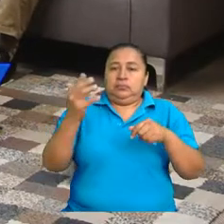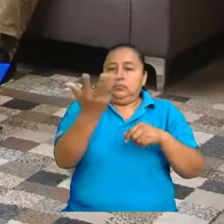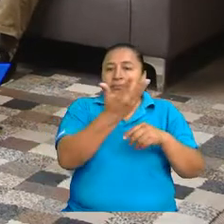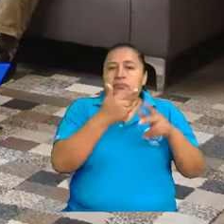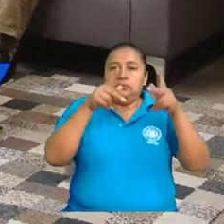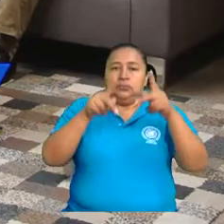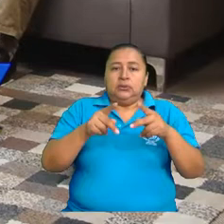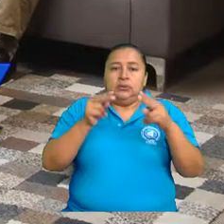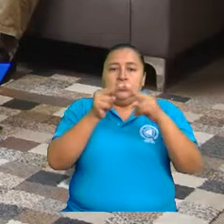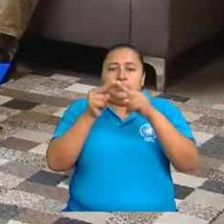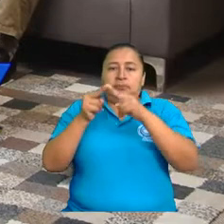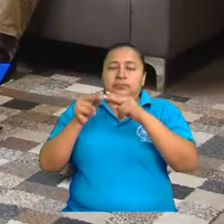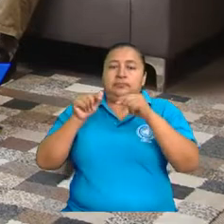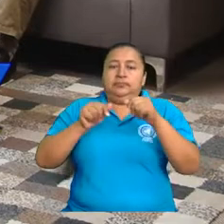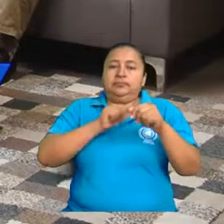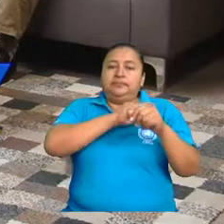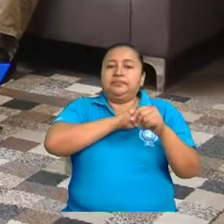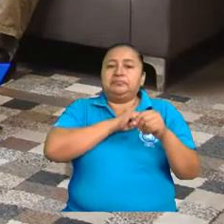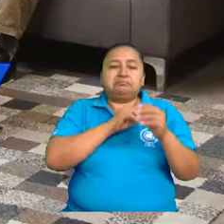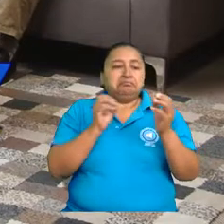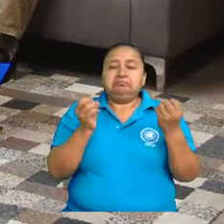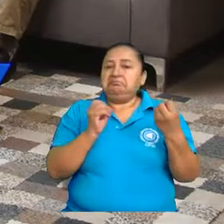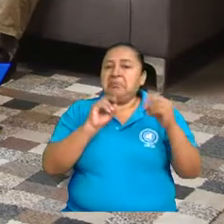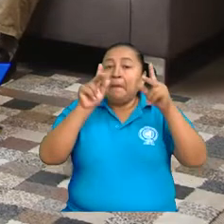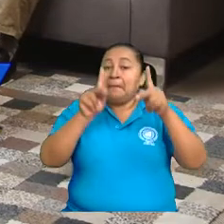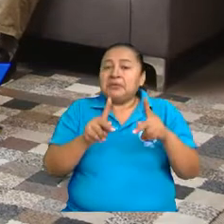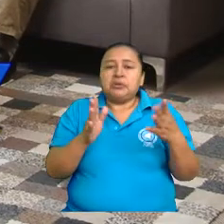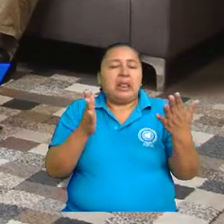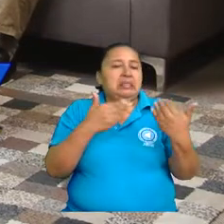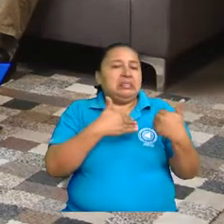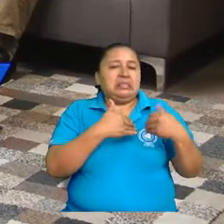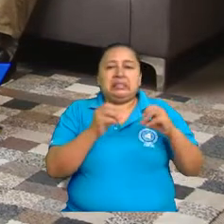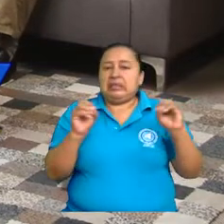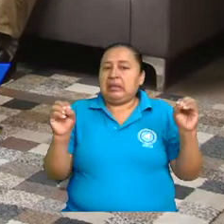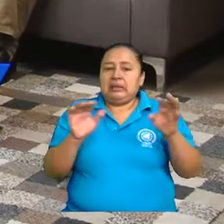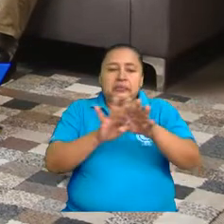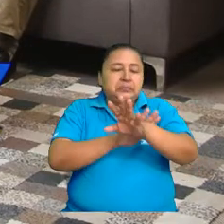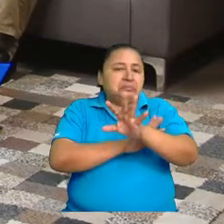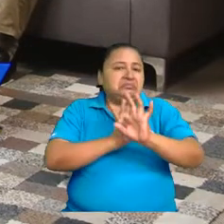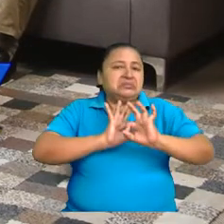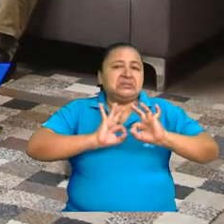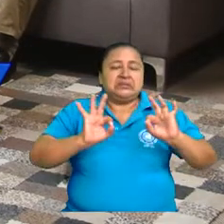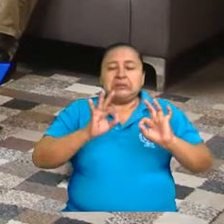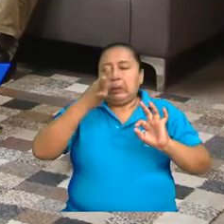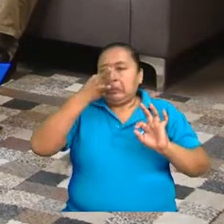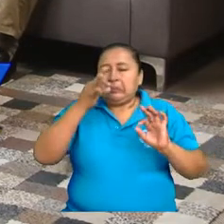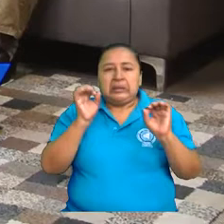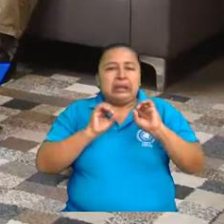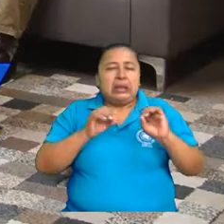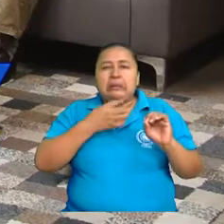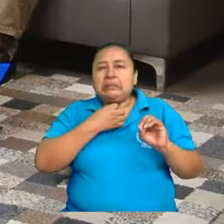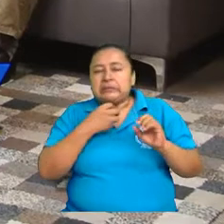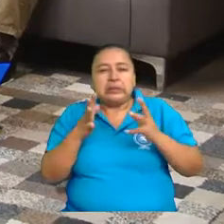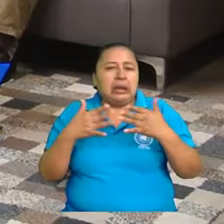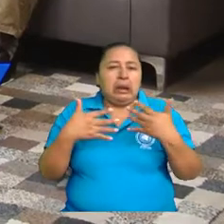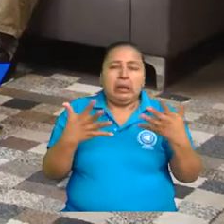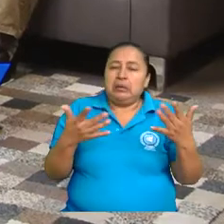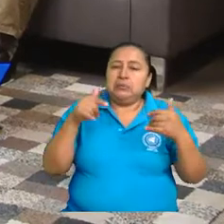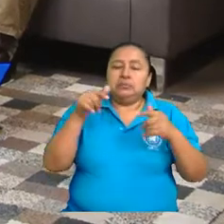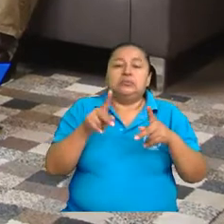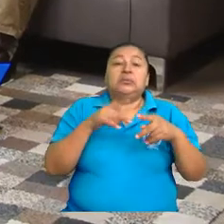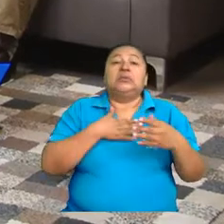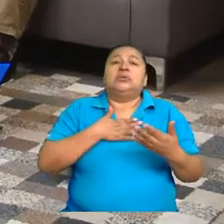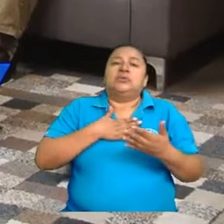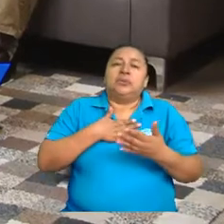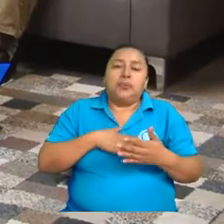los contactos directos no han presentado síntomas, ¿verdad? Gracias. Y ese es, gracias a Dios, pues nos da